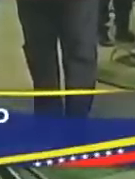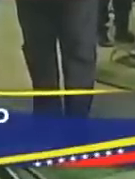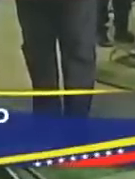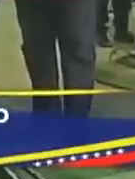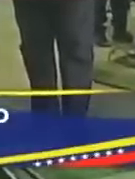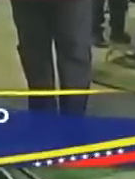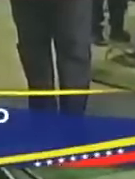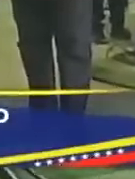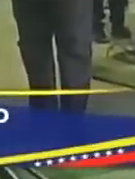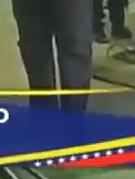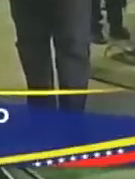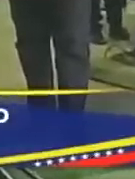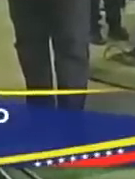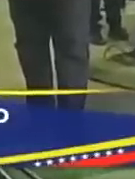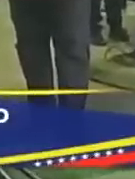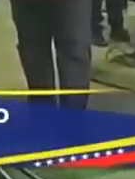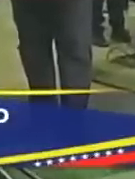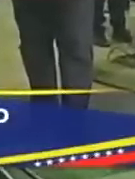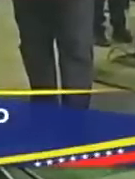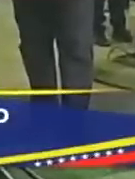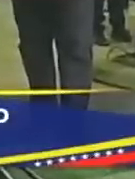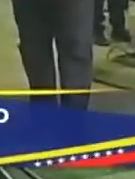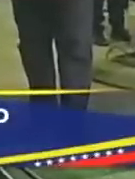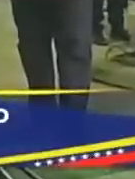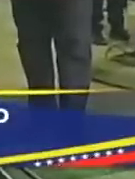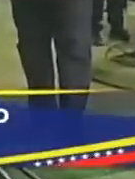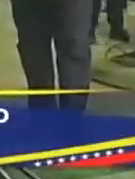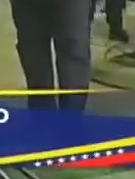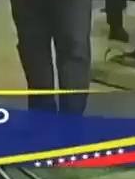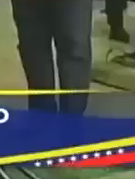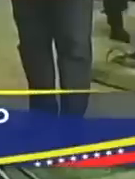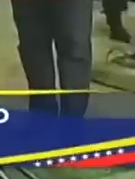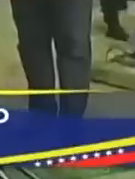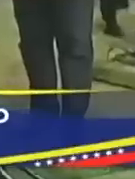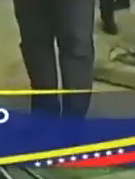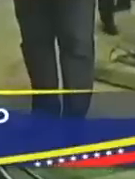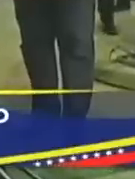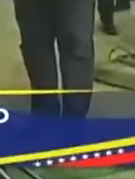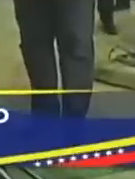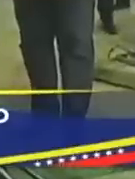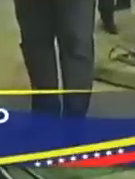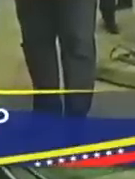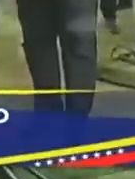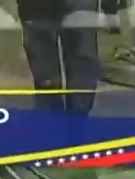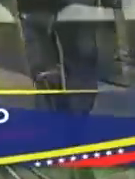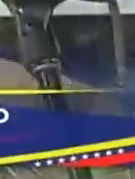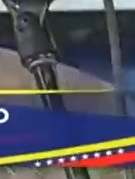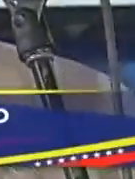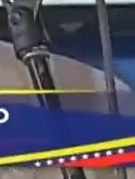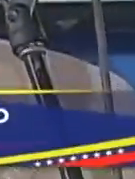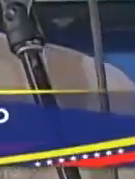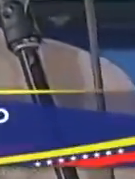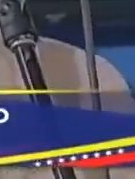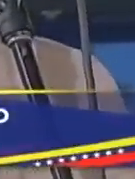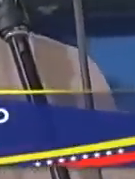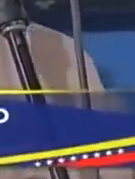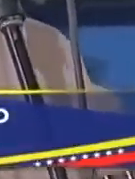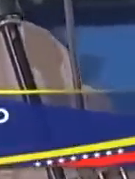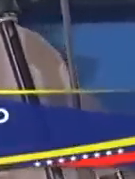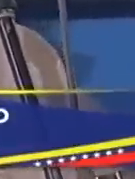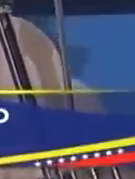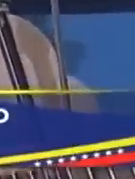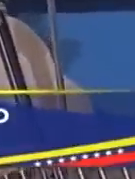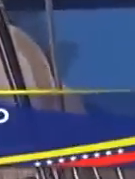contra los que se desvelan tan solo por disfrutarla. Lleve de darle caricias, lo que hacen